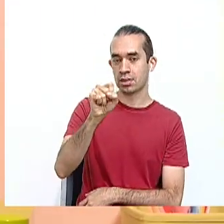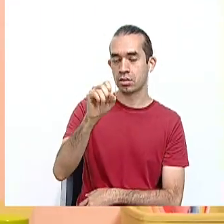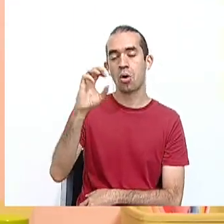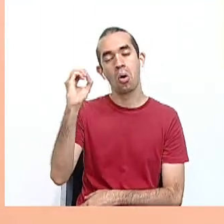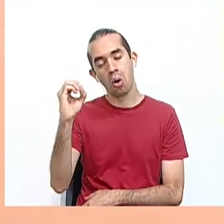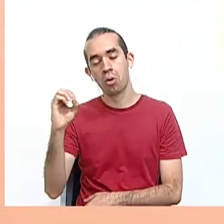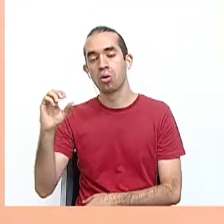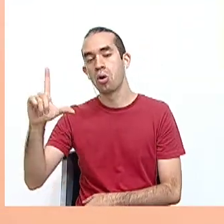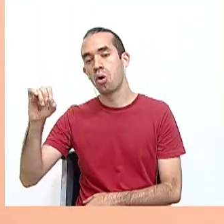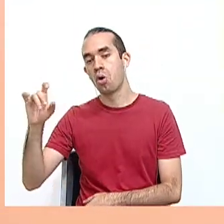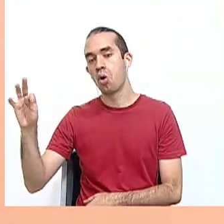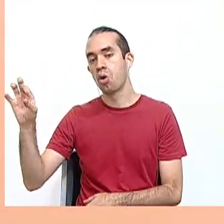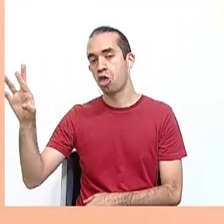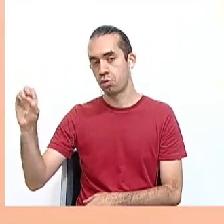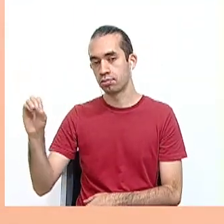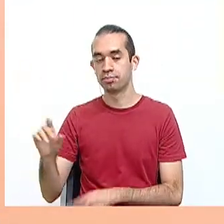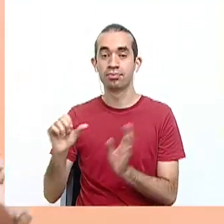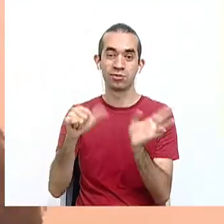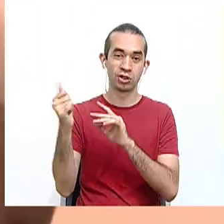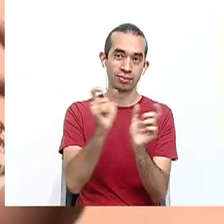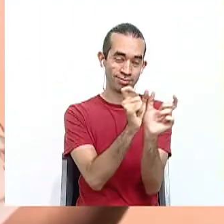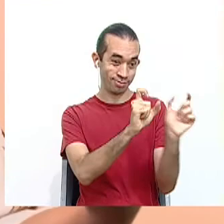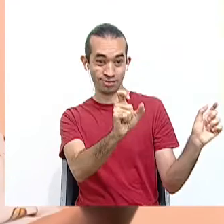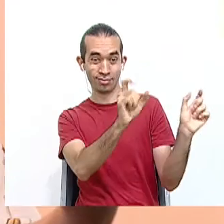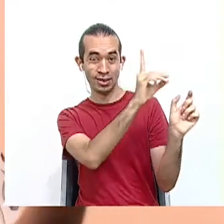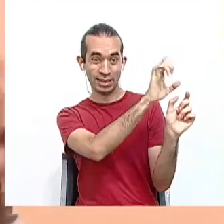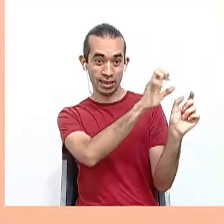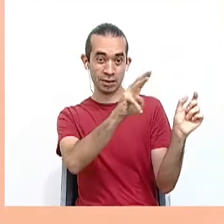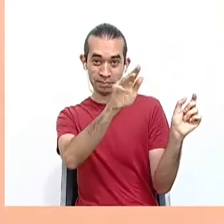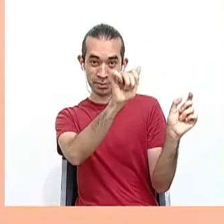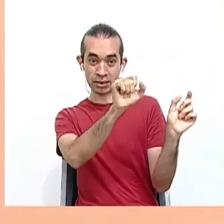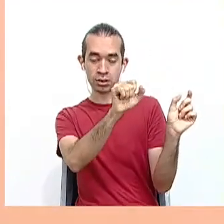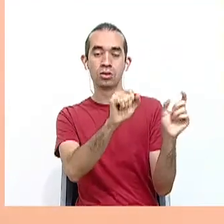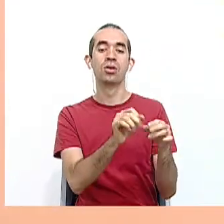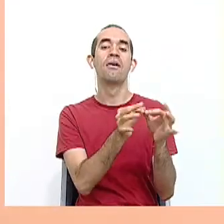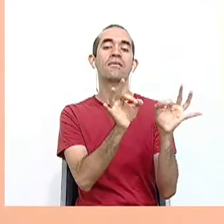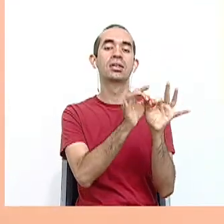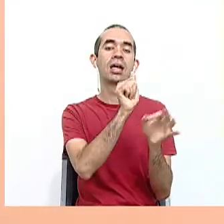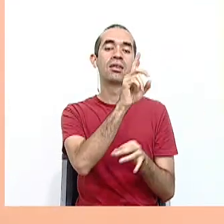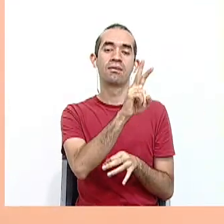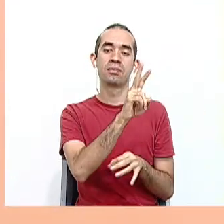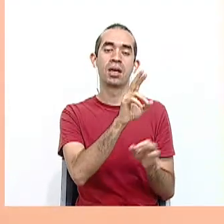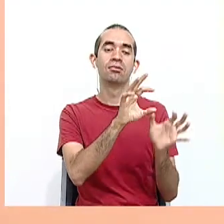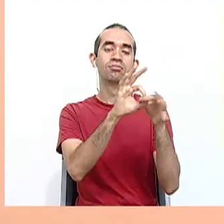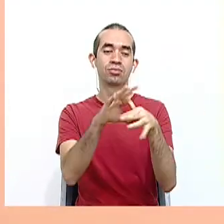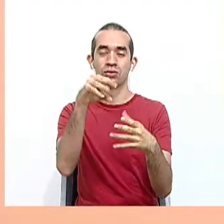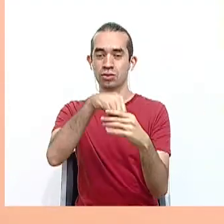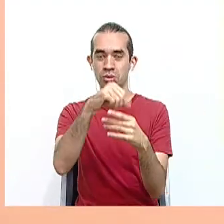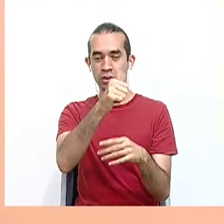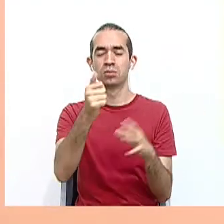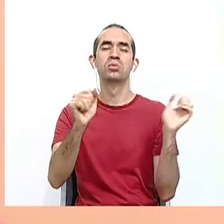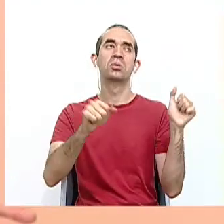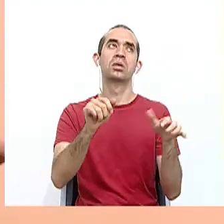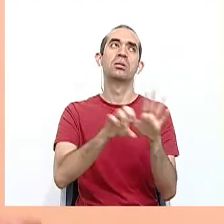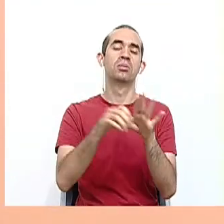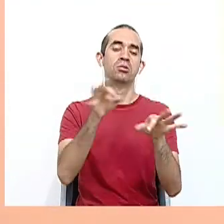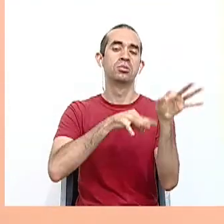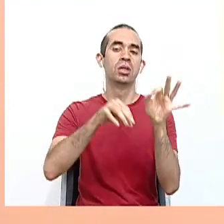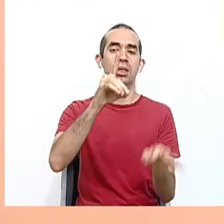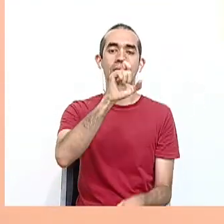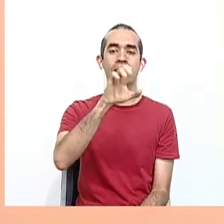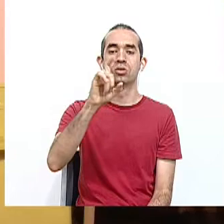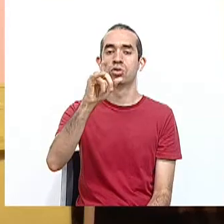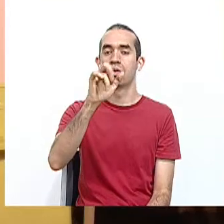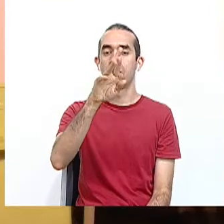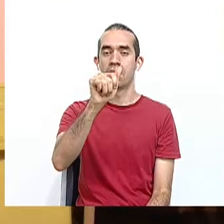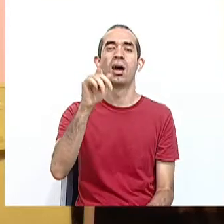locución adverbial y se refiere a una parte más de algo y lo podemos sustituir por de sobra. Entonces el ejemplo quedaría